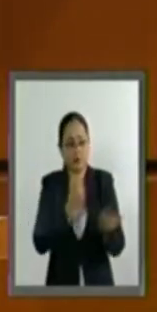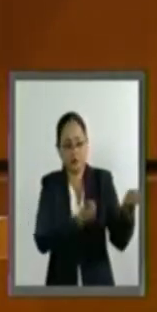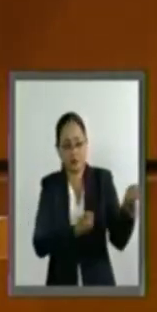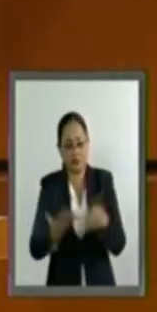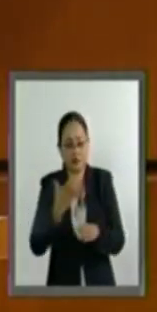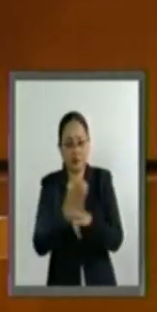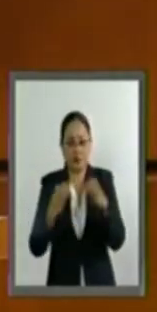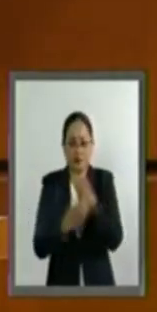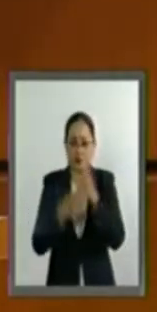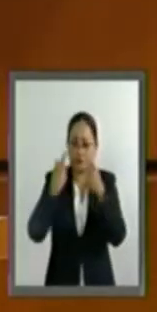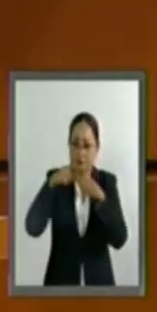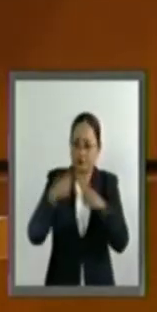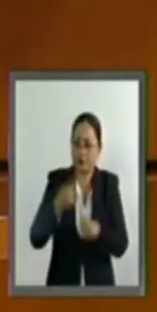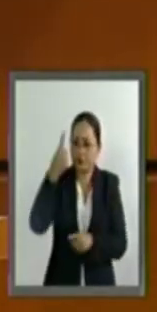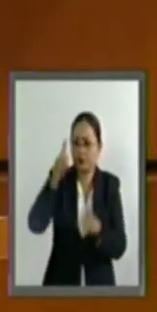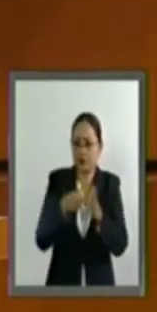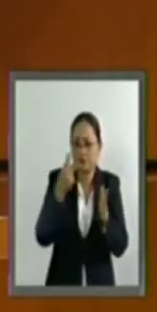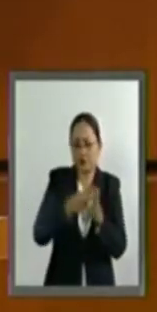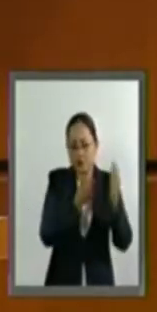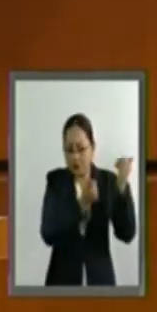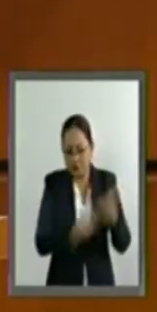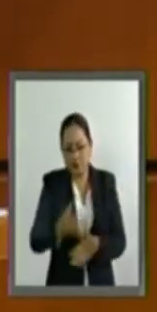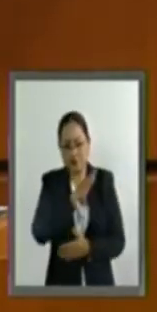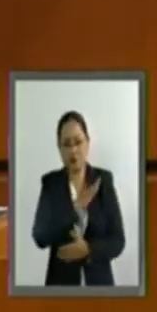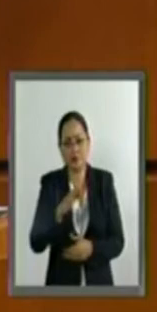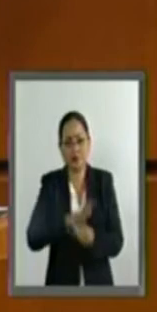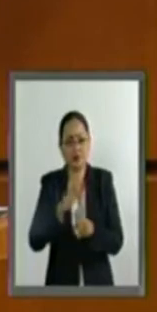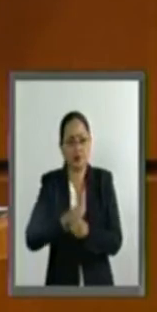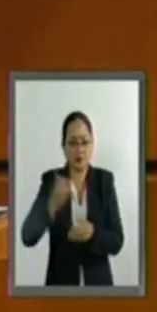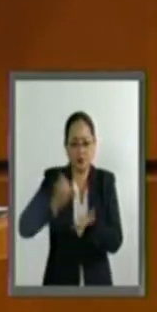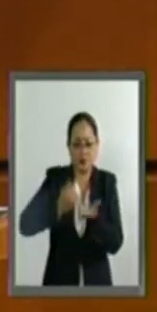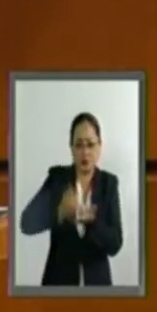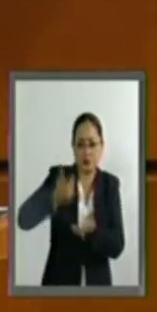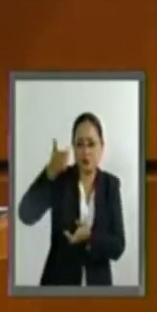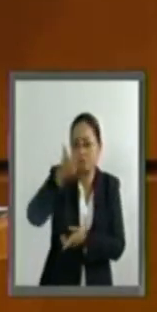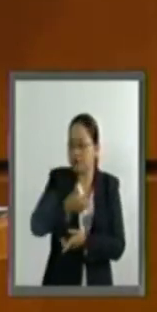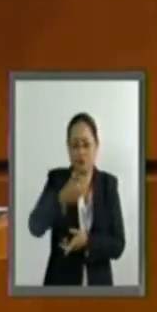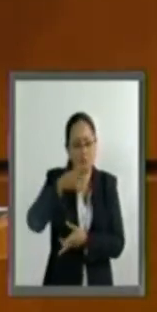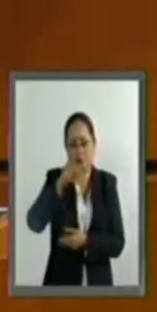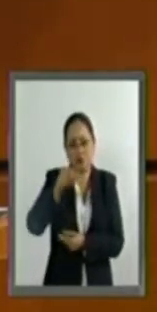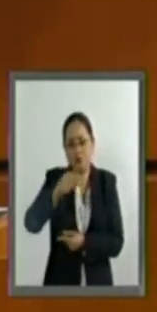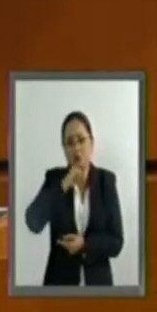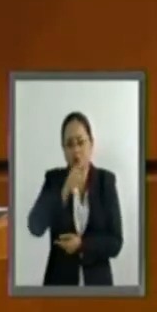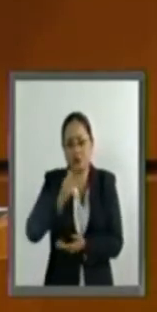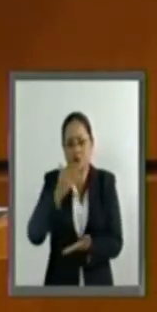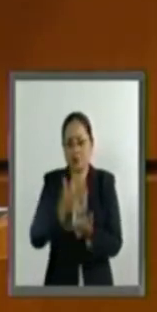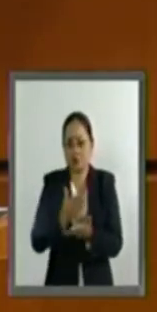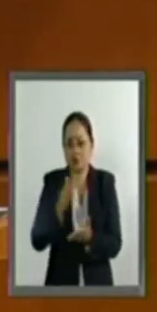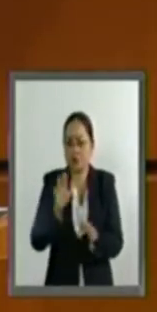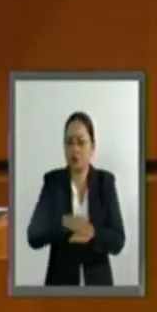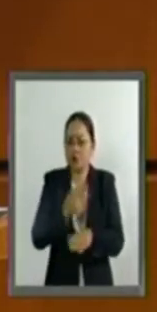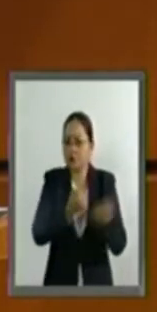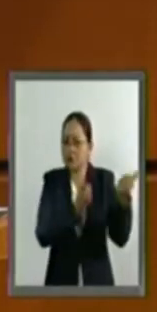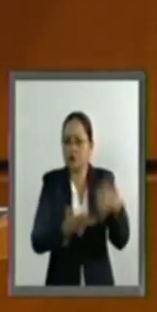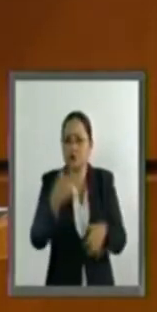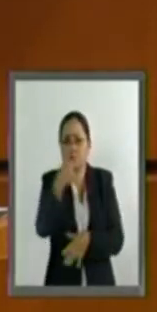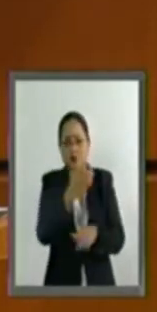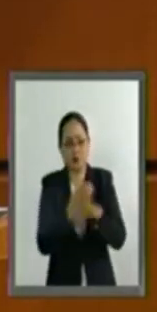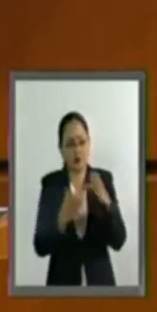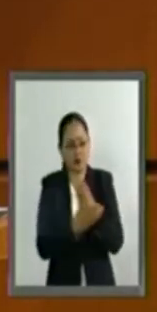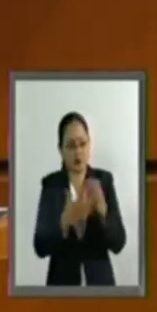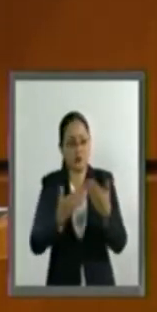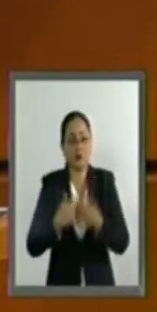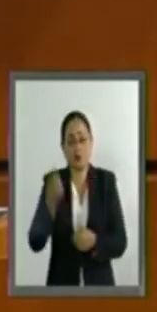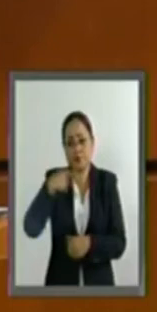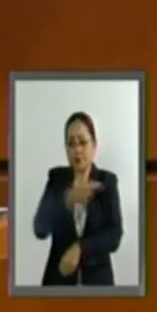de casa por una sola vez, libre del pago de contribuciones al comercio exterior por la importación. Para facilitar